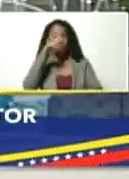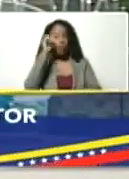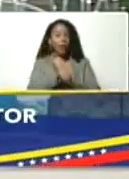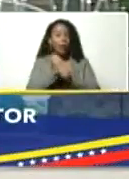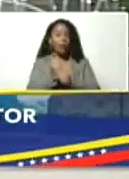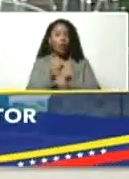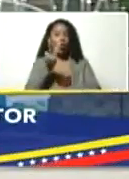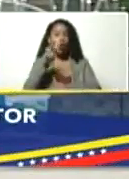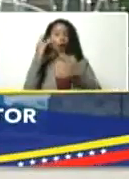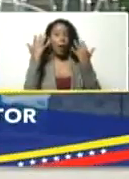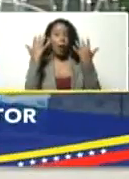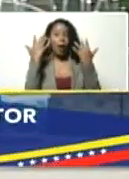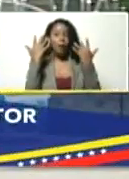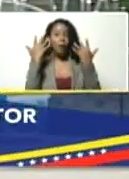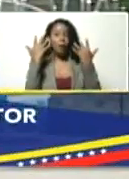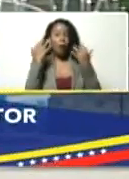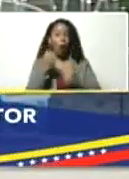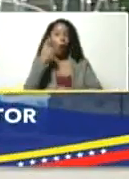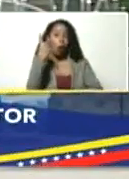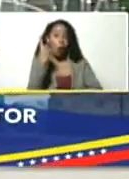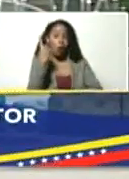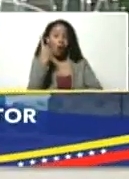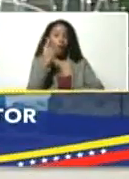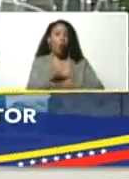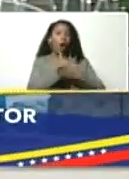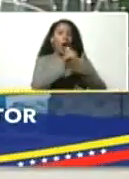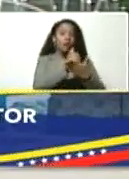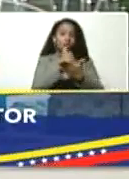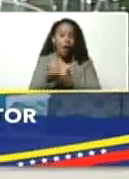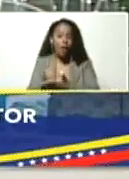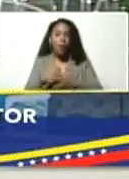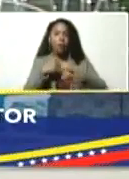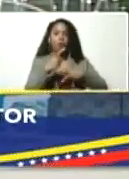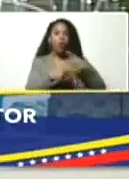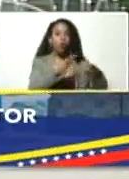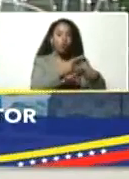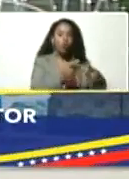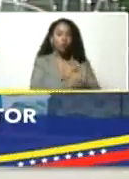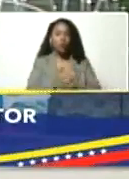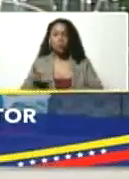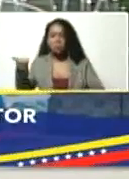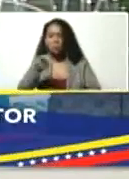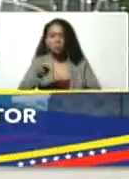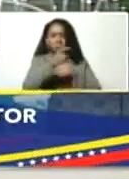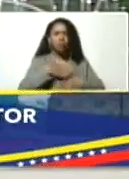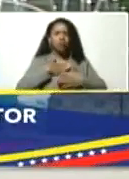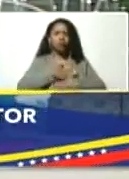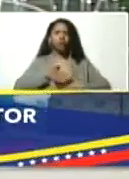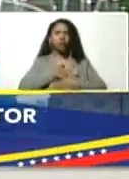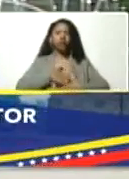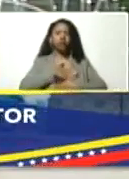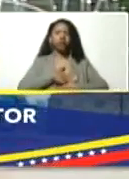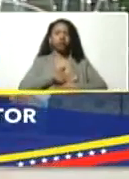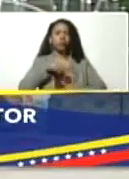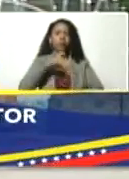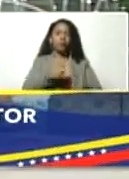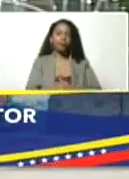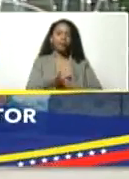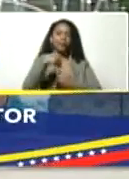manos. Con una vamos sembrando, produciendo, buscando la satisfacción de las necesidades